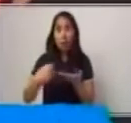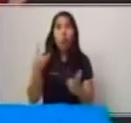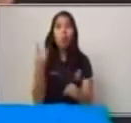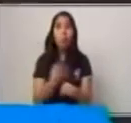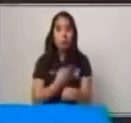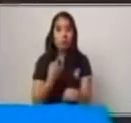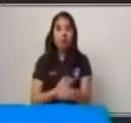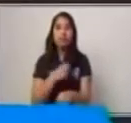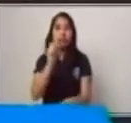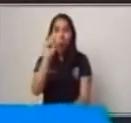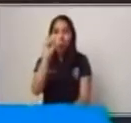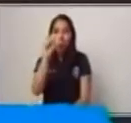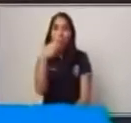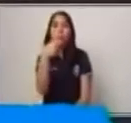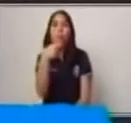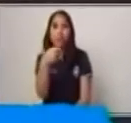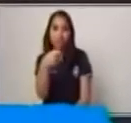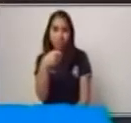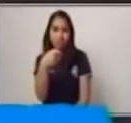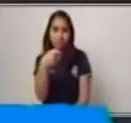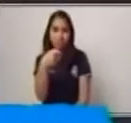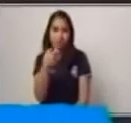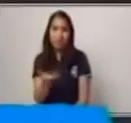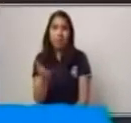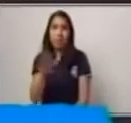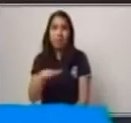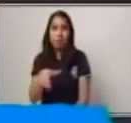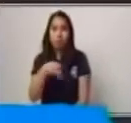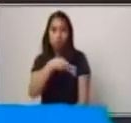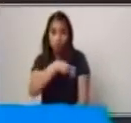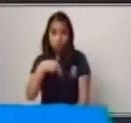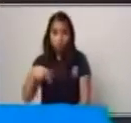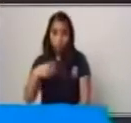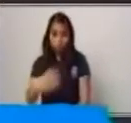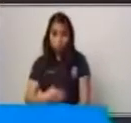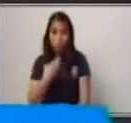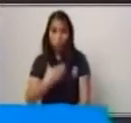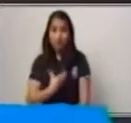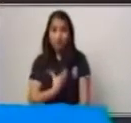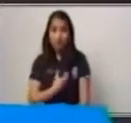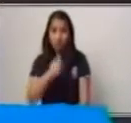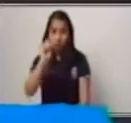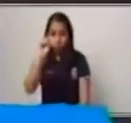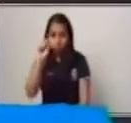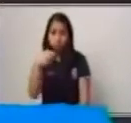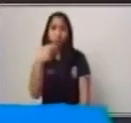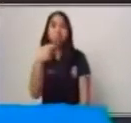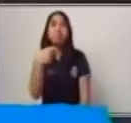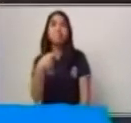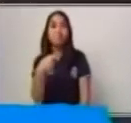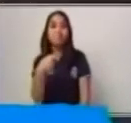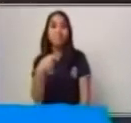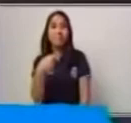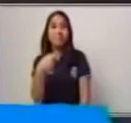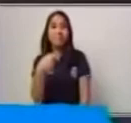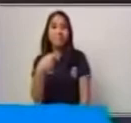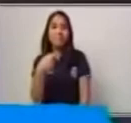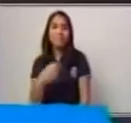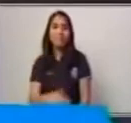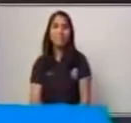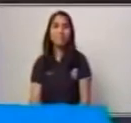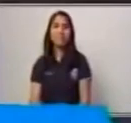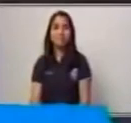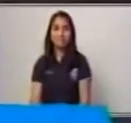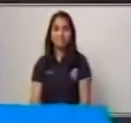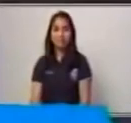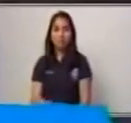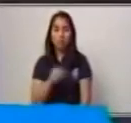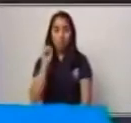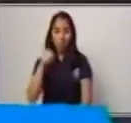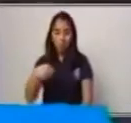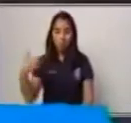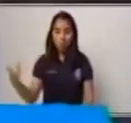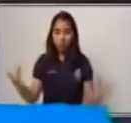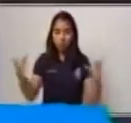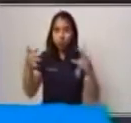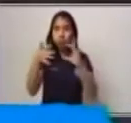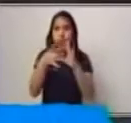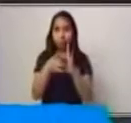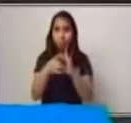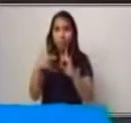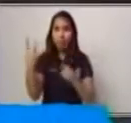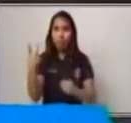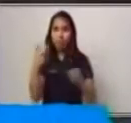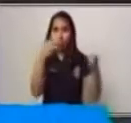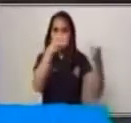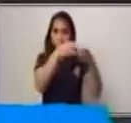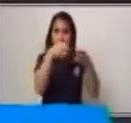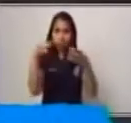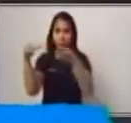de quitarlo, la oración continúa con el mismo sentido. El profesor está dando clase. Muy bien, espero que esta